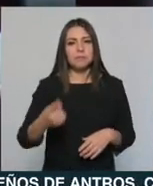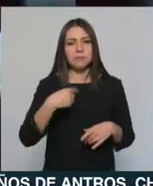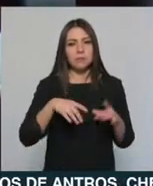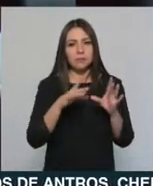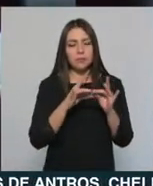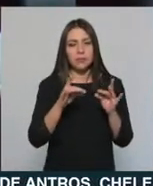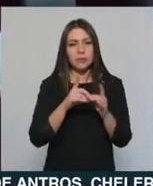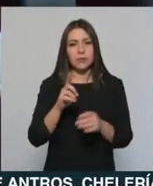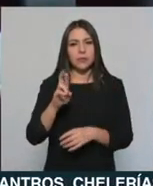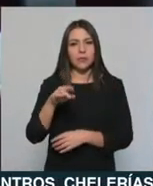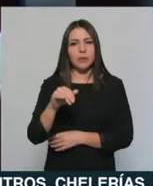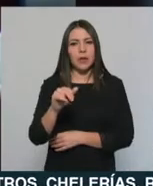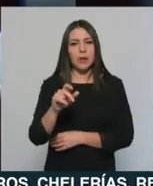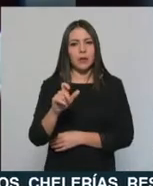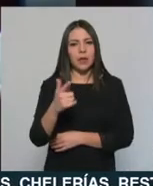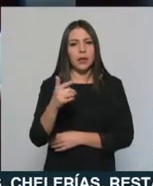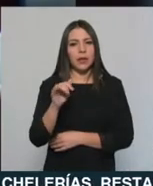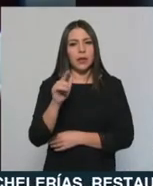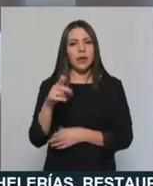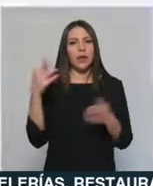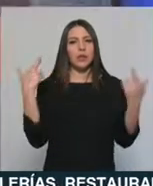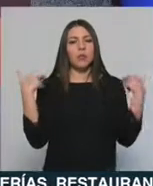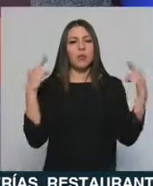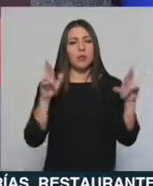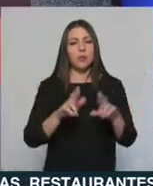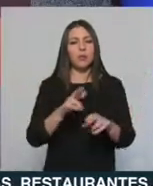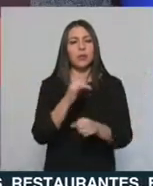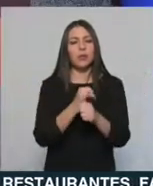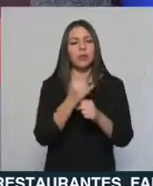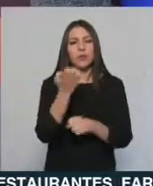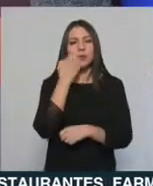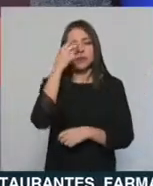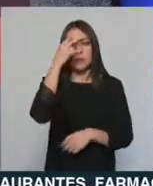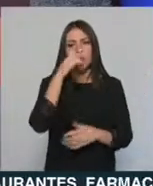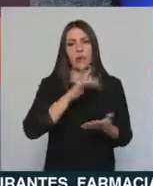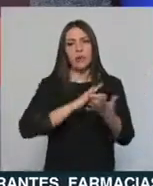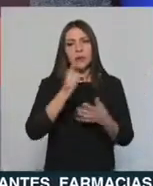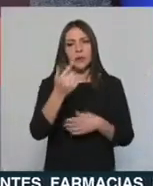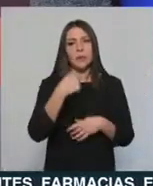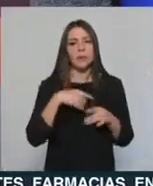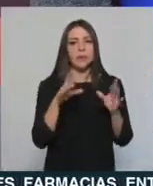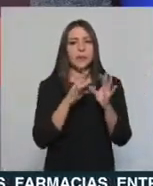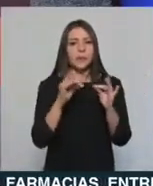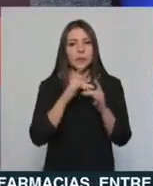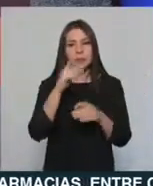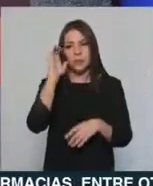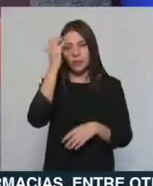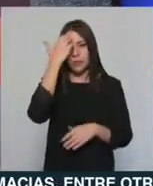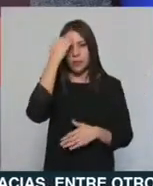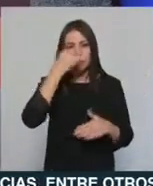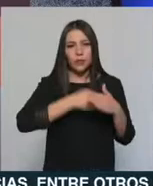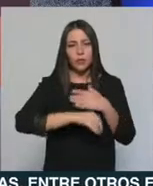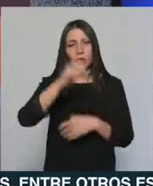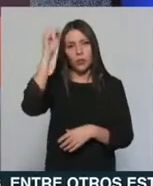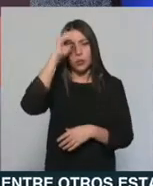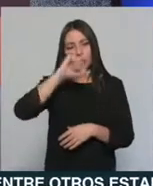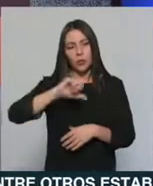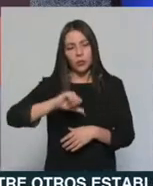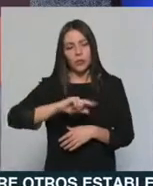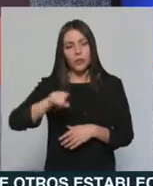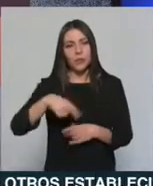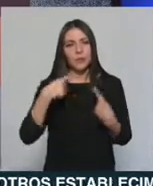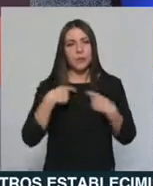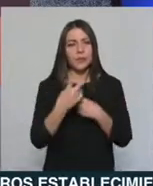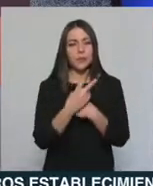Manuel Gil Antón, profesor investigador del Colegio de México, muchas gracias por compartirnos, por supuesto, sus conocimientos y su opinión esta mañana con la audiencia de